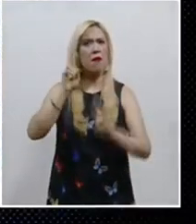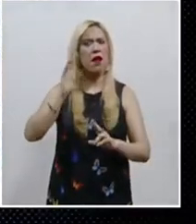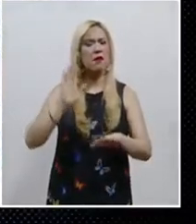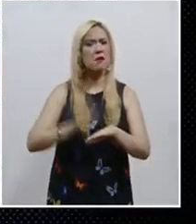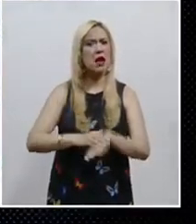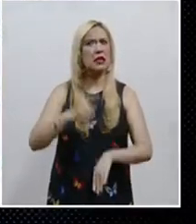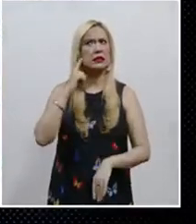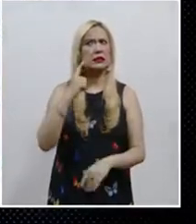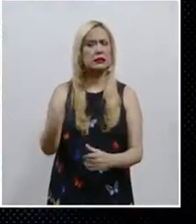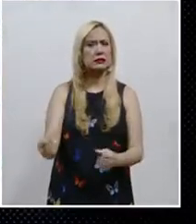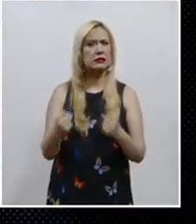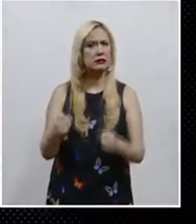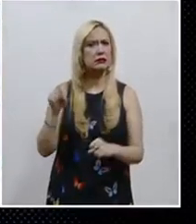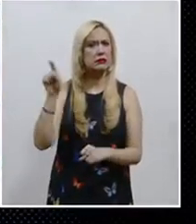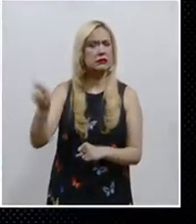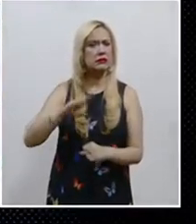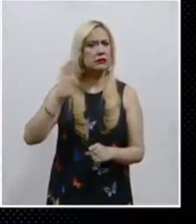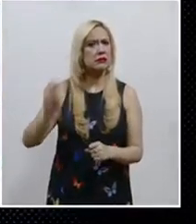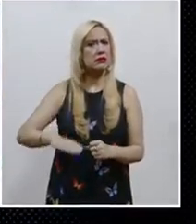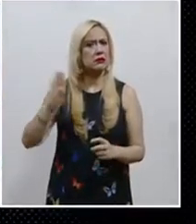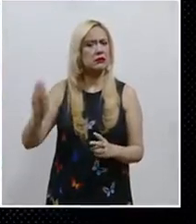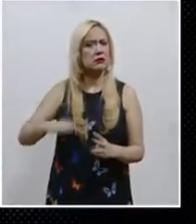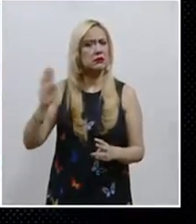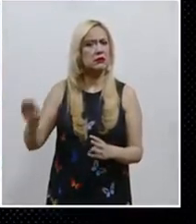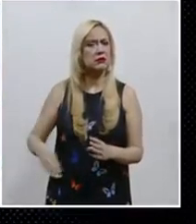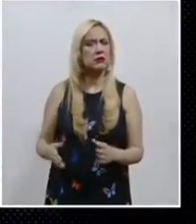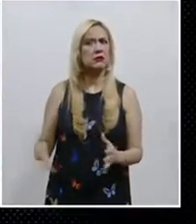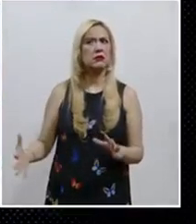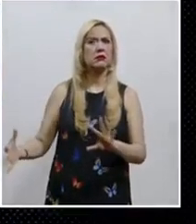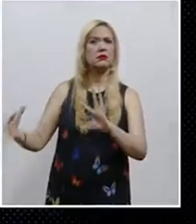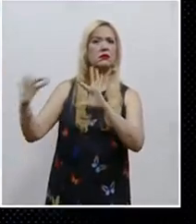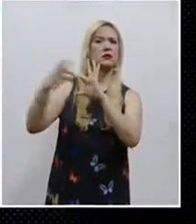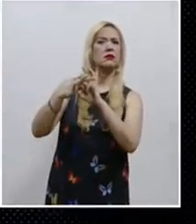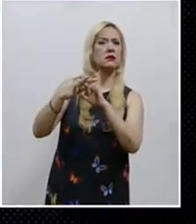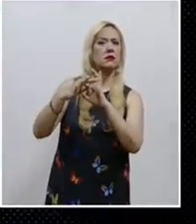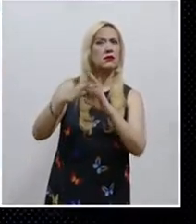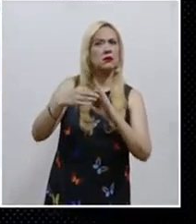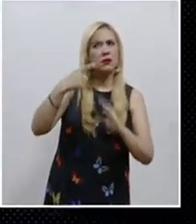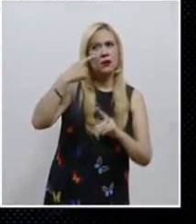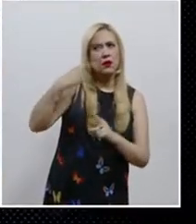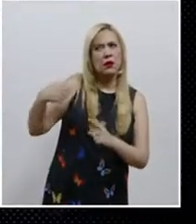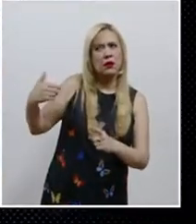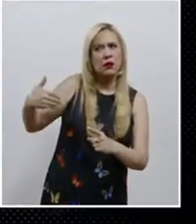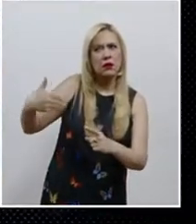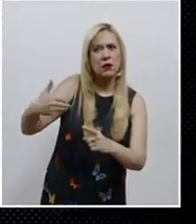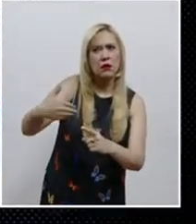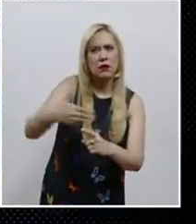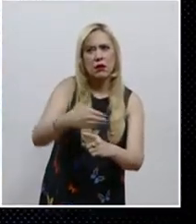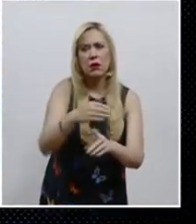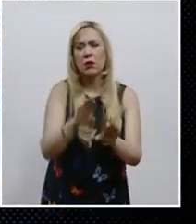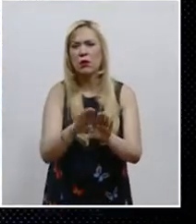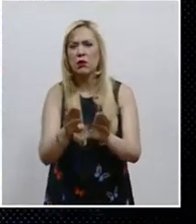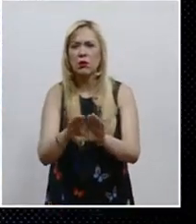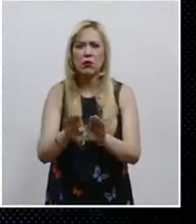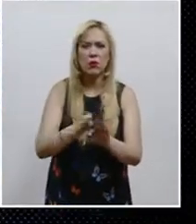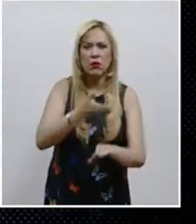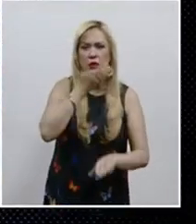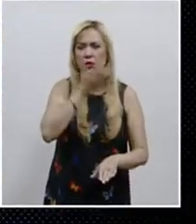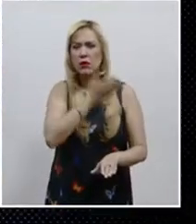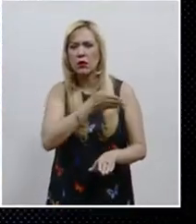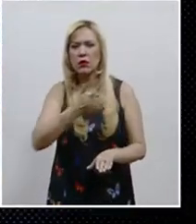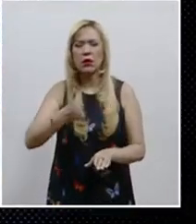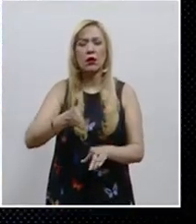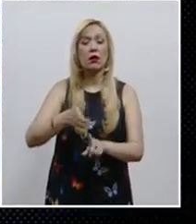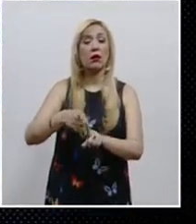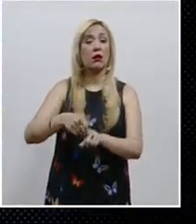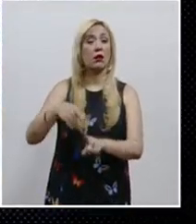víctimas y victimarios que se relaciona con la tasa anterior, con la tendencia anterior. era Naucalpan quien arrastraba, digamos,